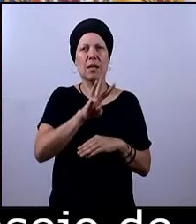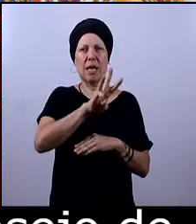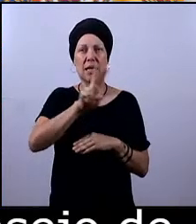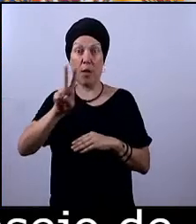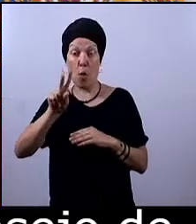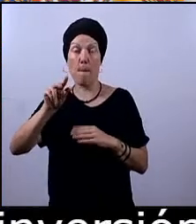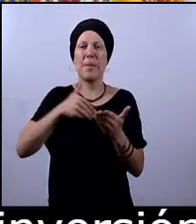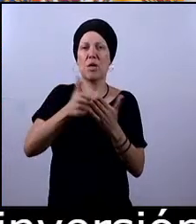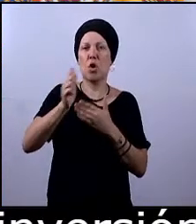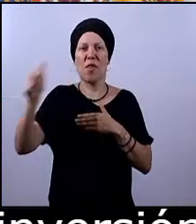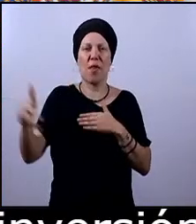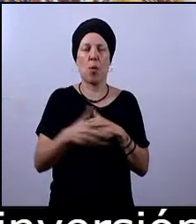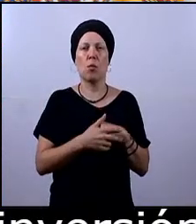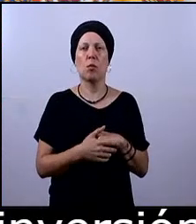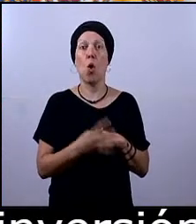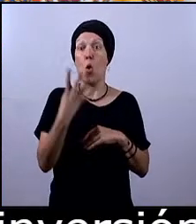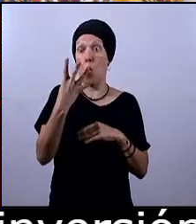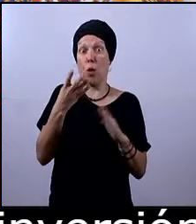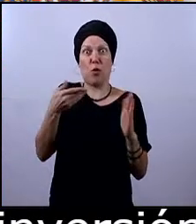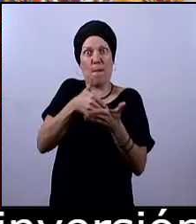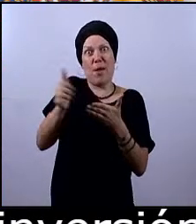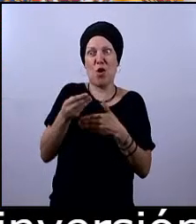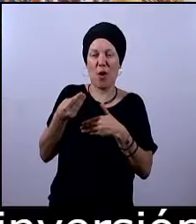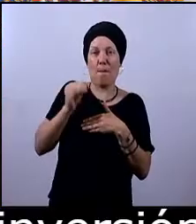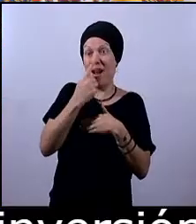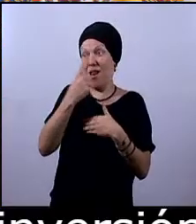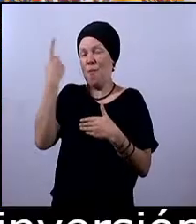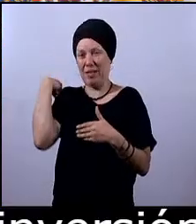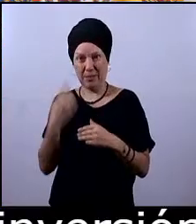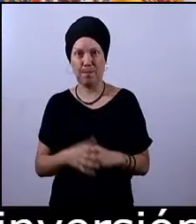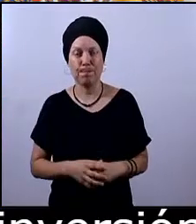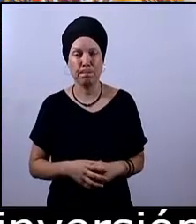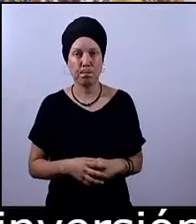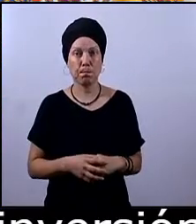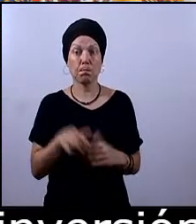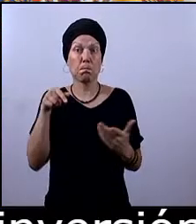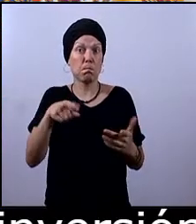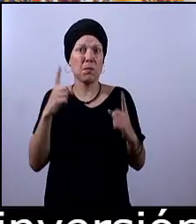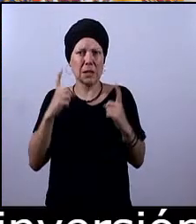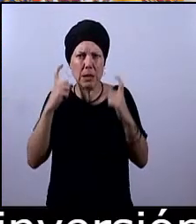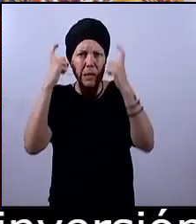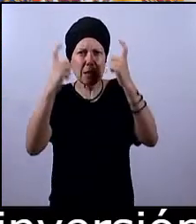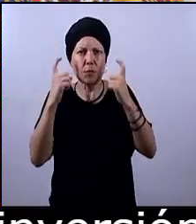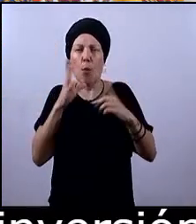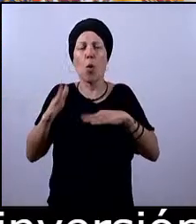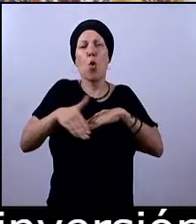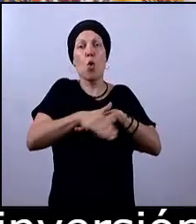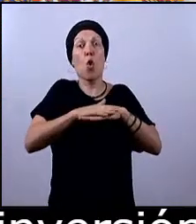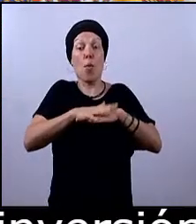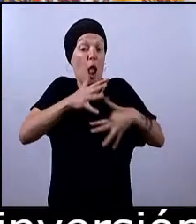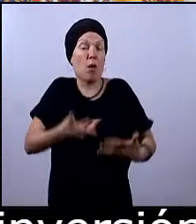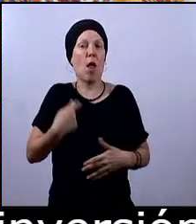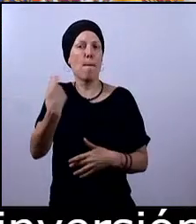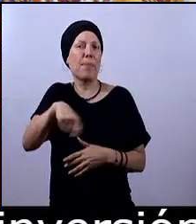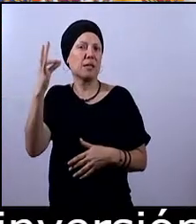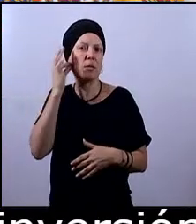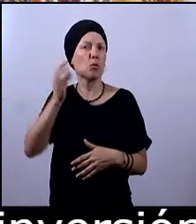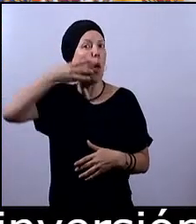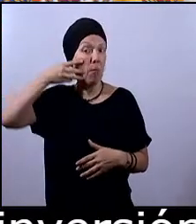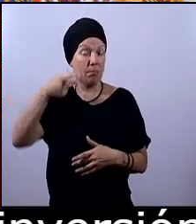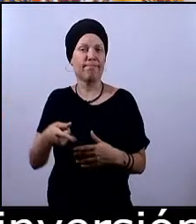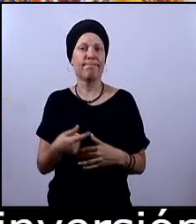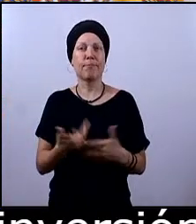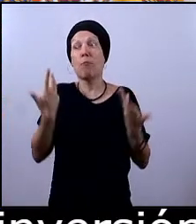32 millones de euros, 4 millones más que la anterior, y este esfuerzo realizado por el Gobierno de la presidenta María Guardiola,